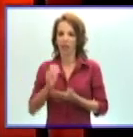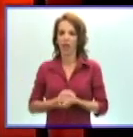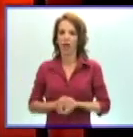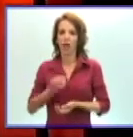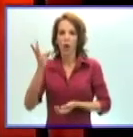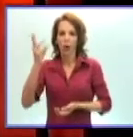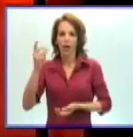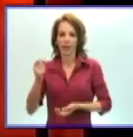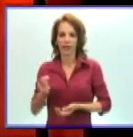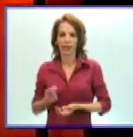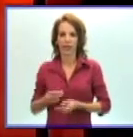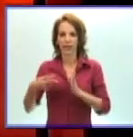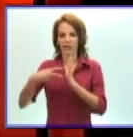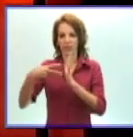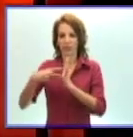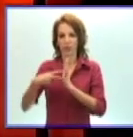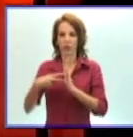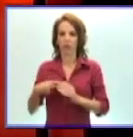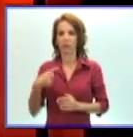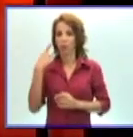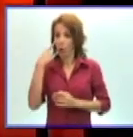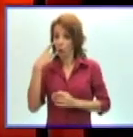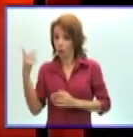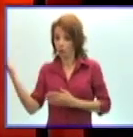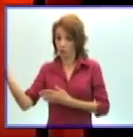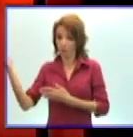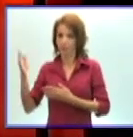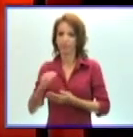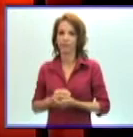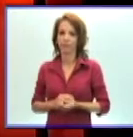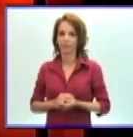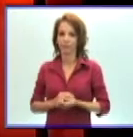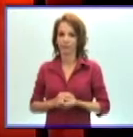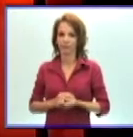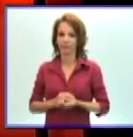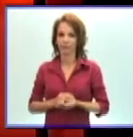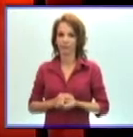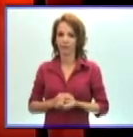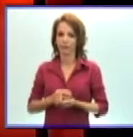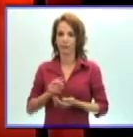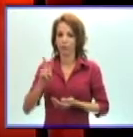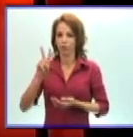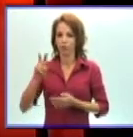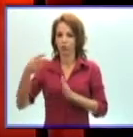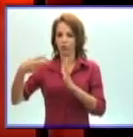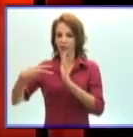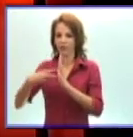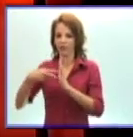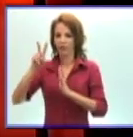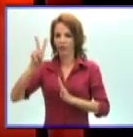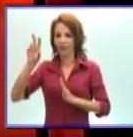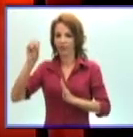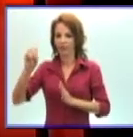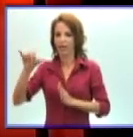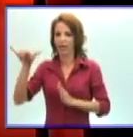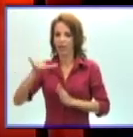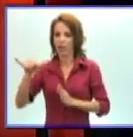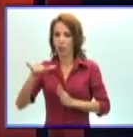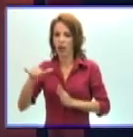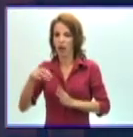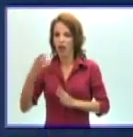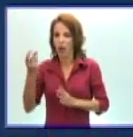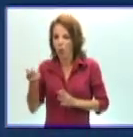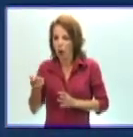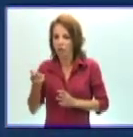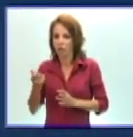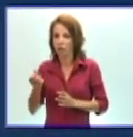Observen, 2 entre 20, que es igual a ¿cuánto? A 0,1. Segundo,